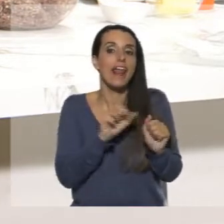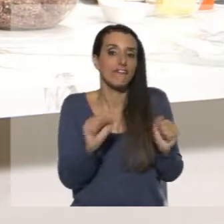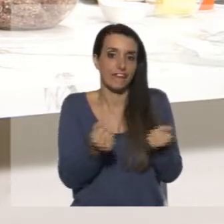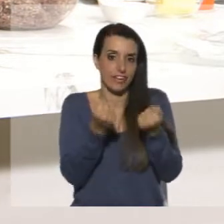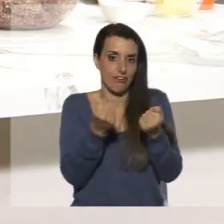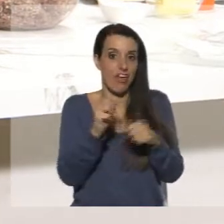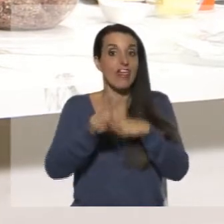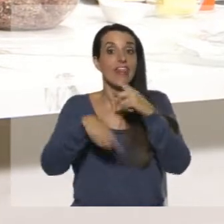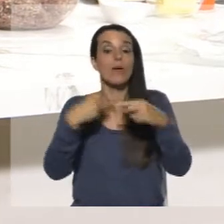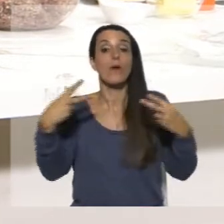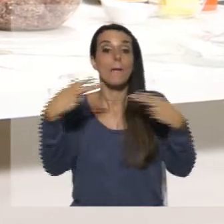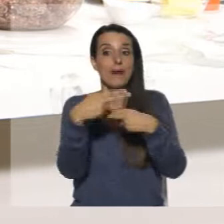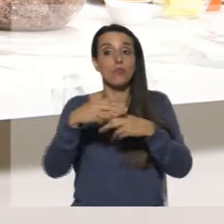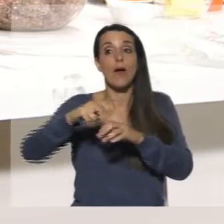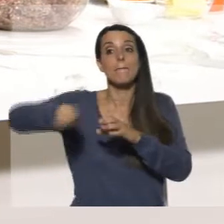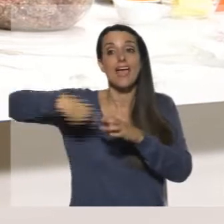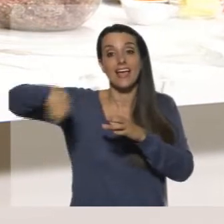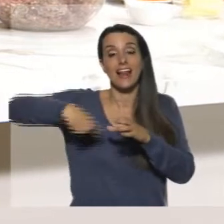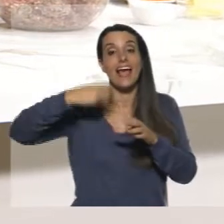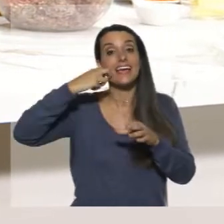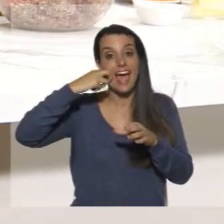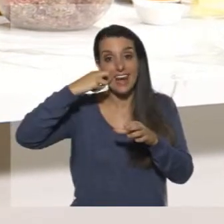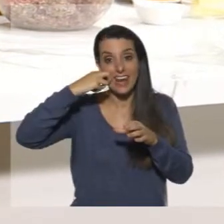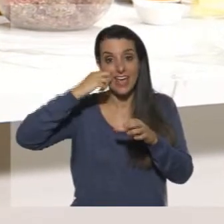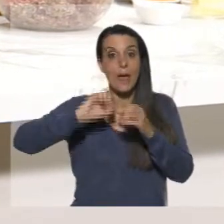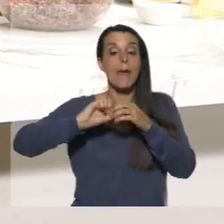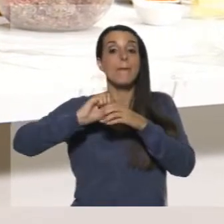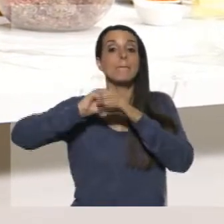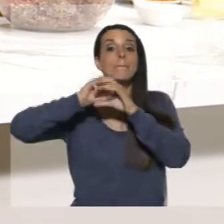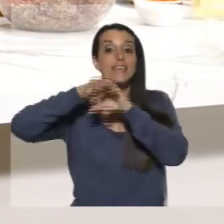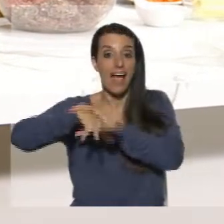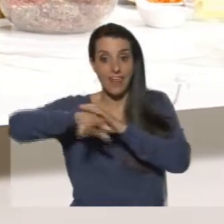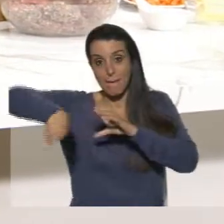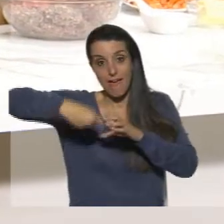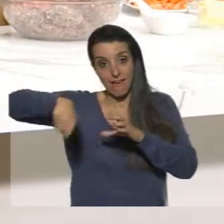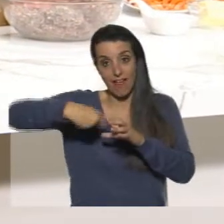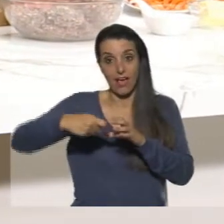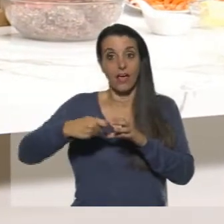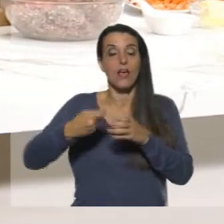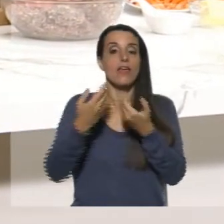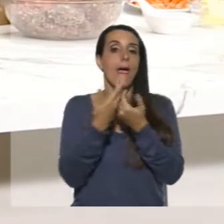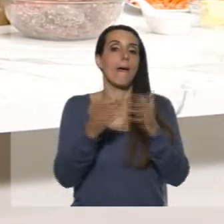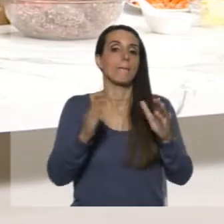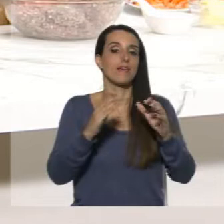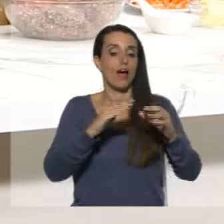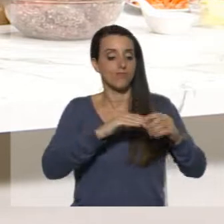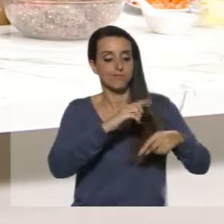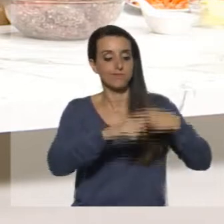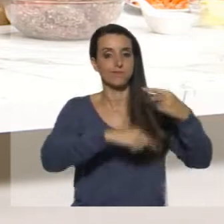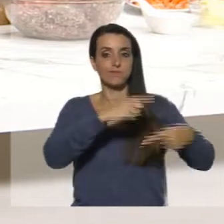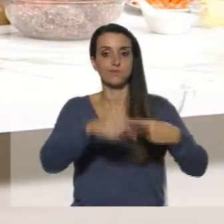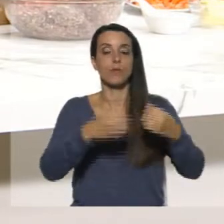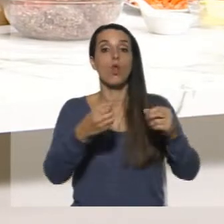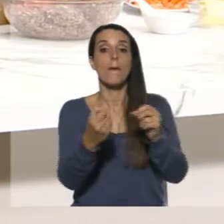de la pausa ya lo mezclamos. Perfecto. Con la carne picada y empezamos a armar nuestro... pan de carne. Pan de carne. Muy bien, nos siguen